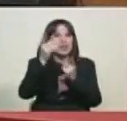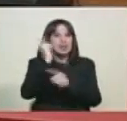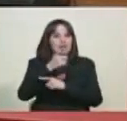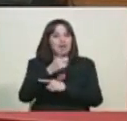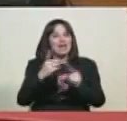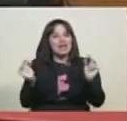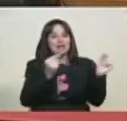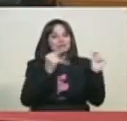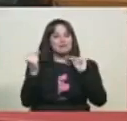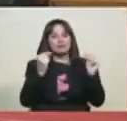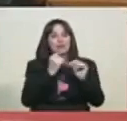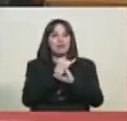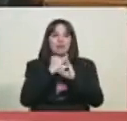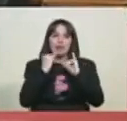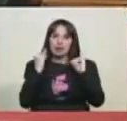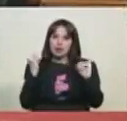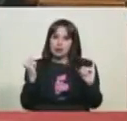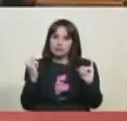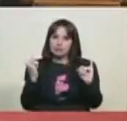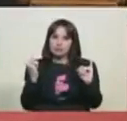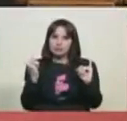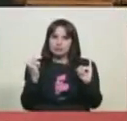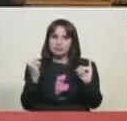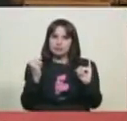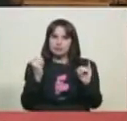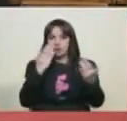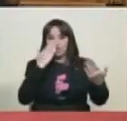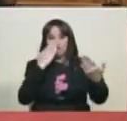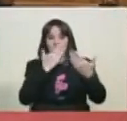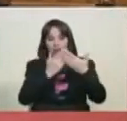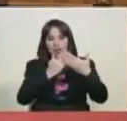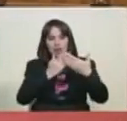ideas, de la confrontación cívica,